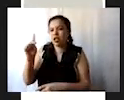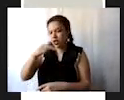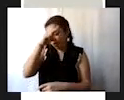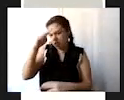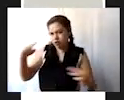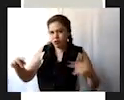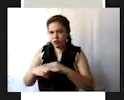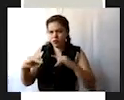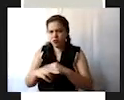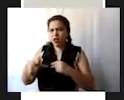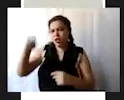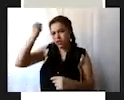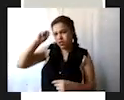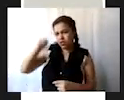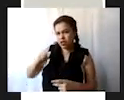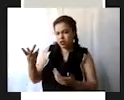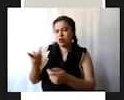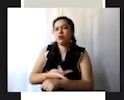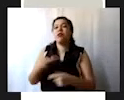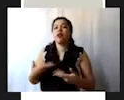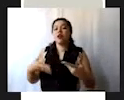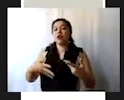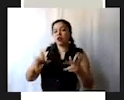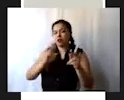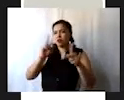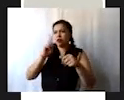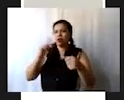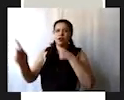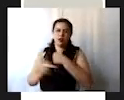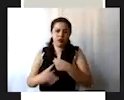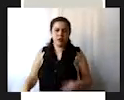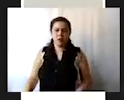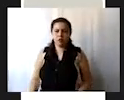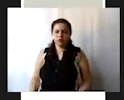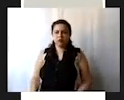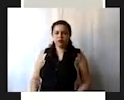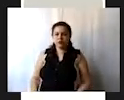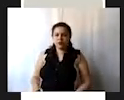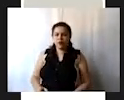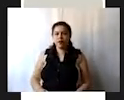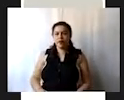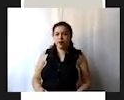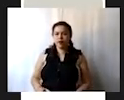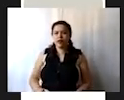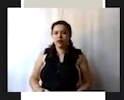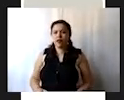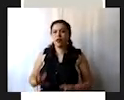en Sinaloa. Tenemos el país pues ya con graves enfrentamientos